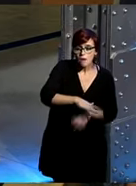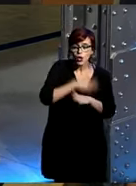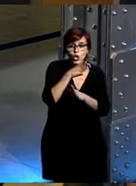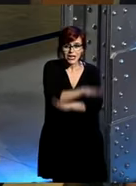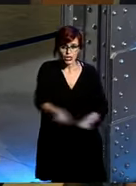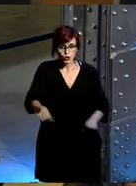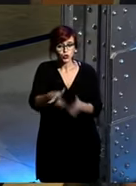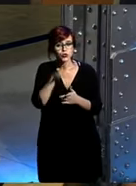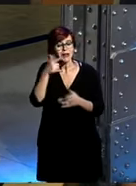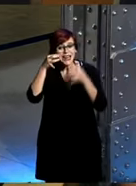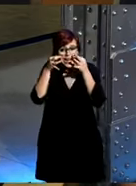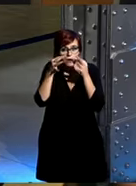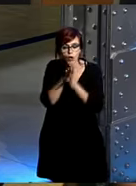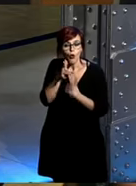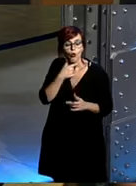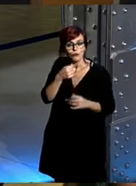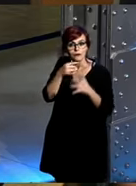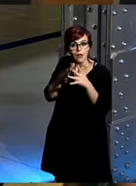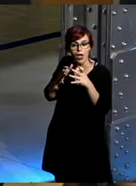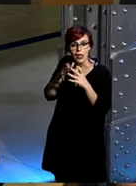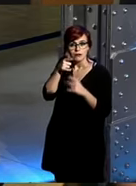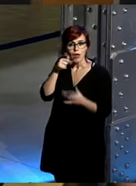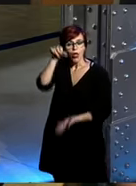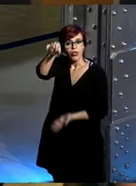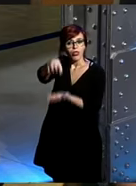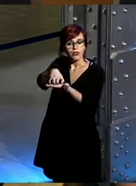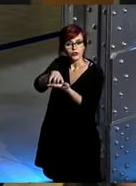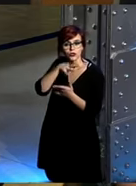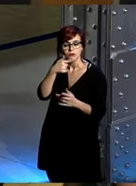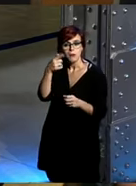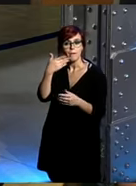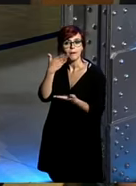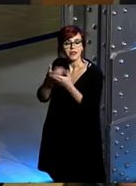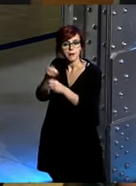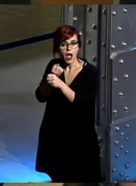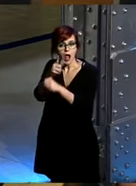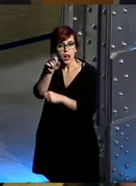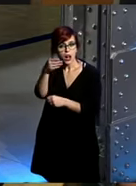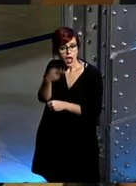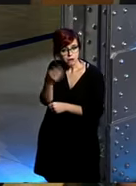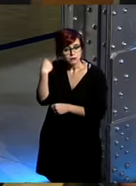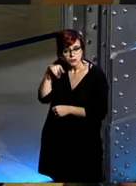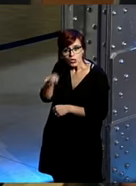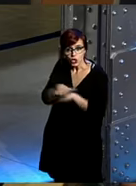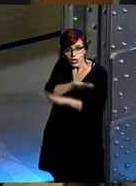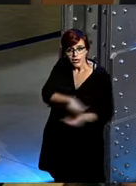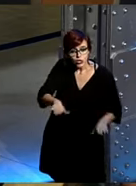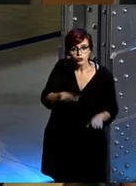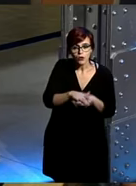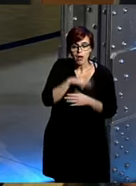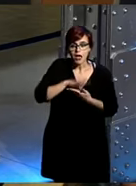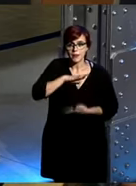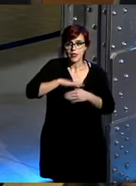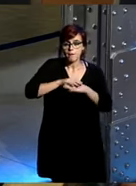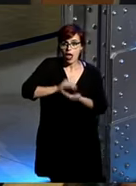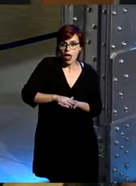que ya los que les gustaría y van a centros y piden trabajar como en los lab, y esos niños no tienen capacidad de